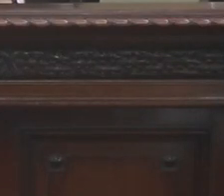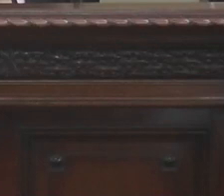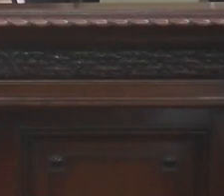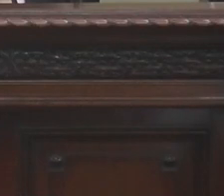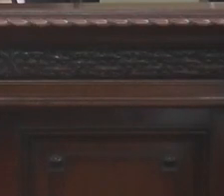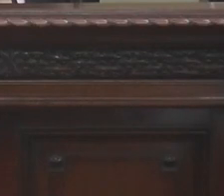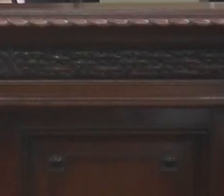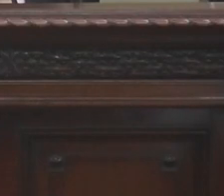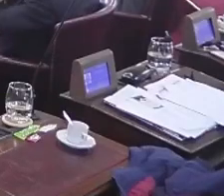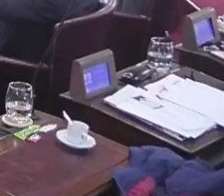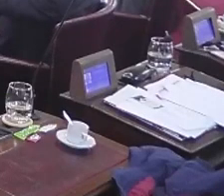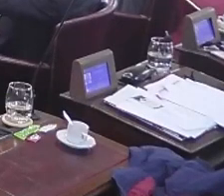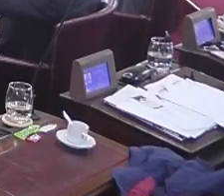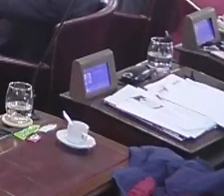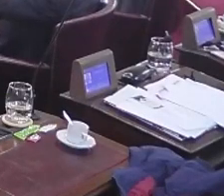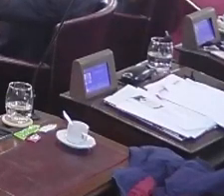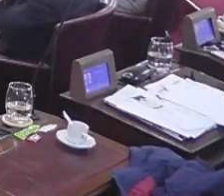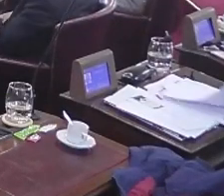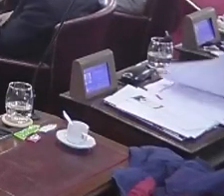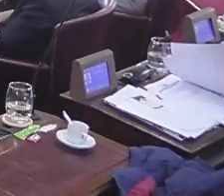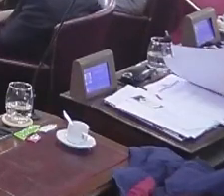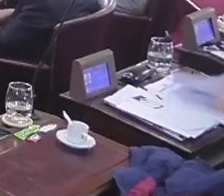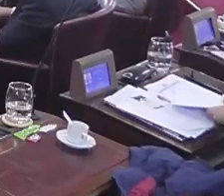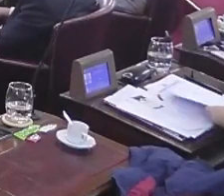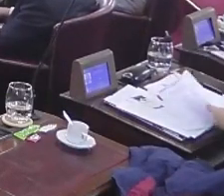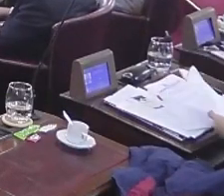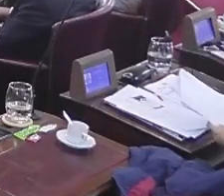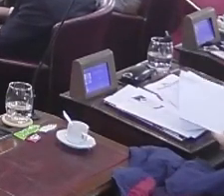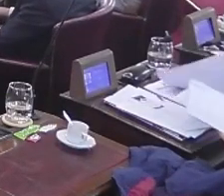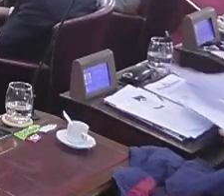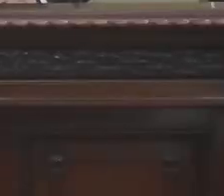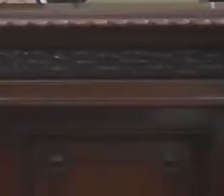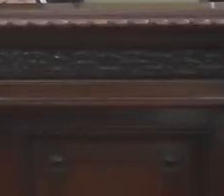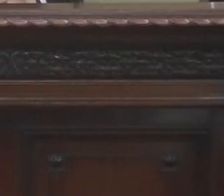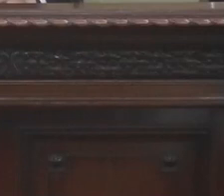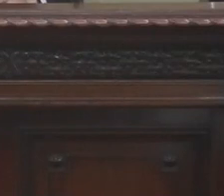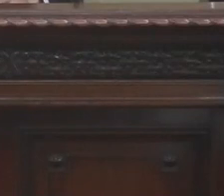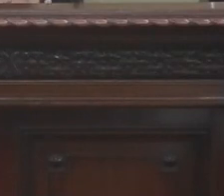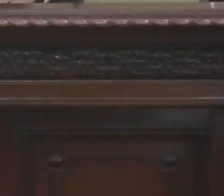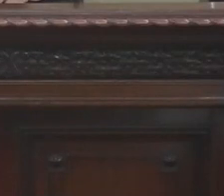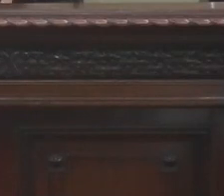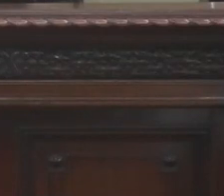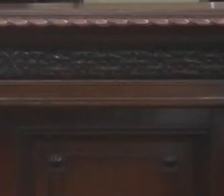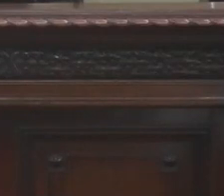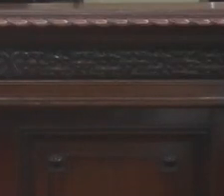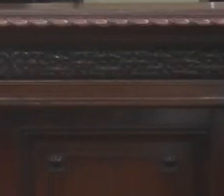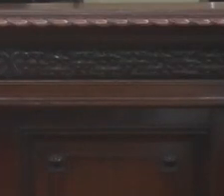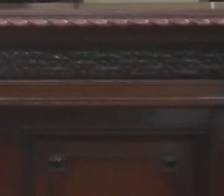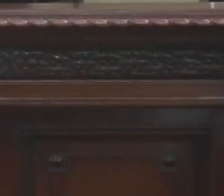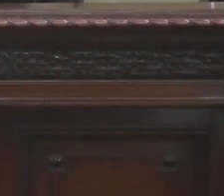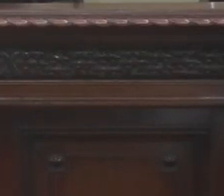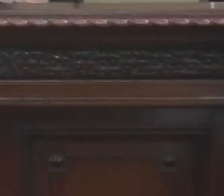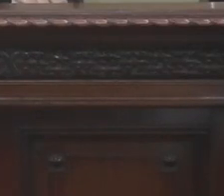listado a votación resultan aprobados vamos ahora a pasar a considerar el orden del